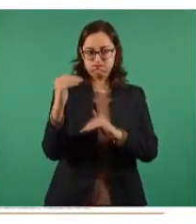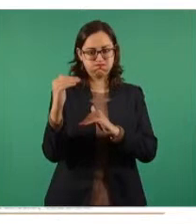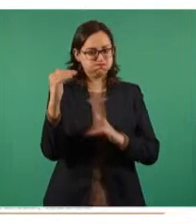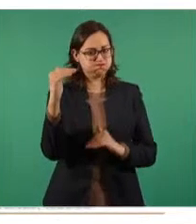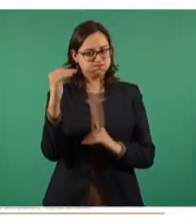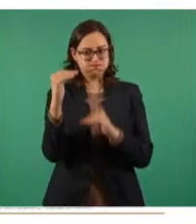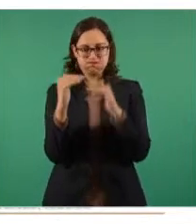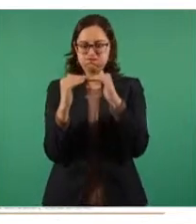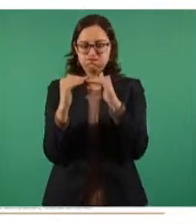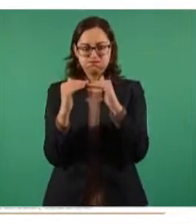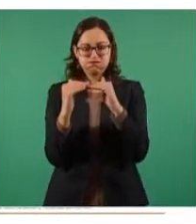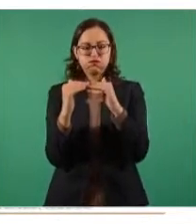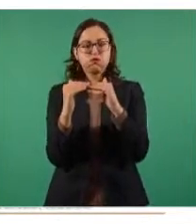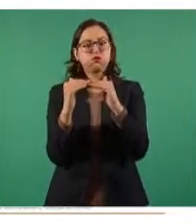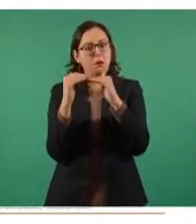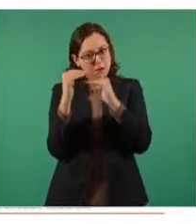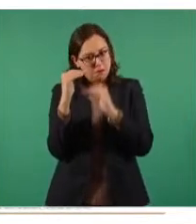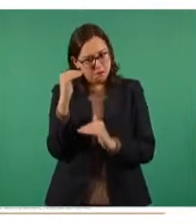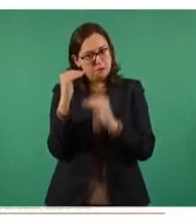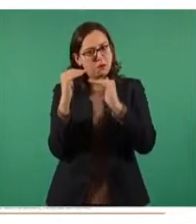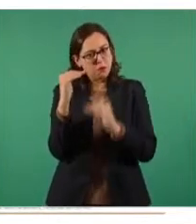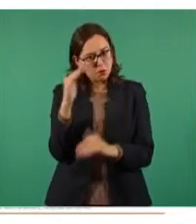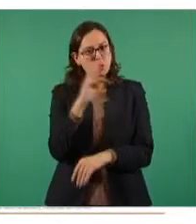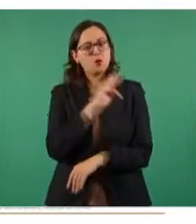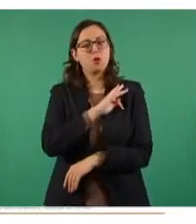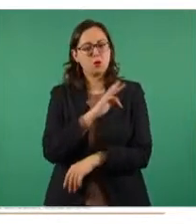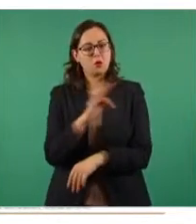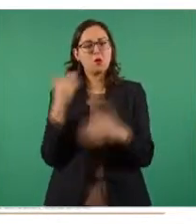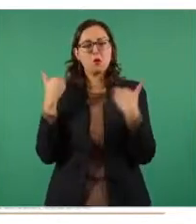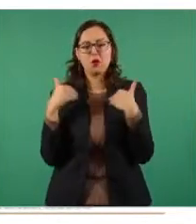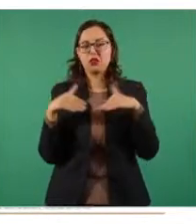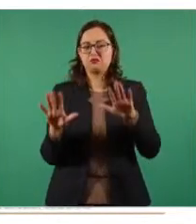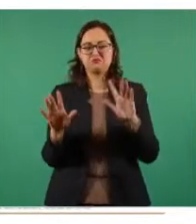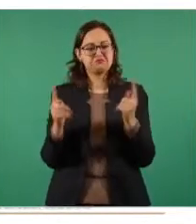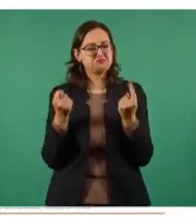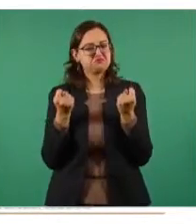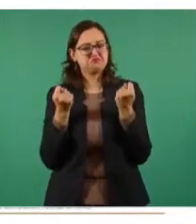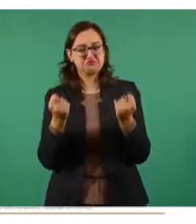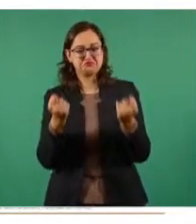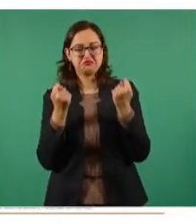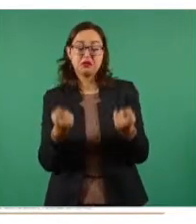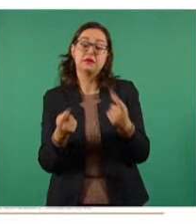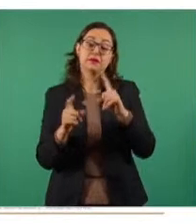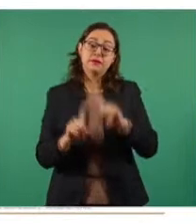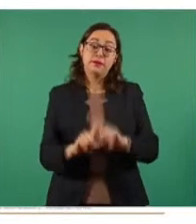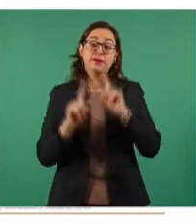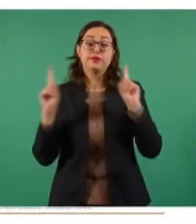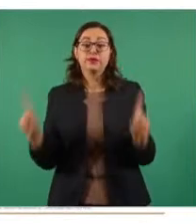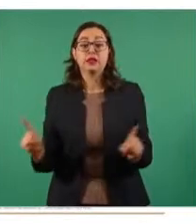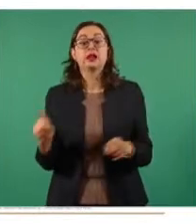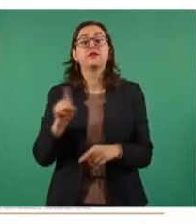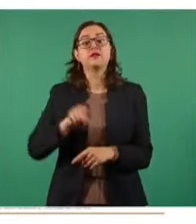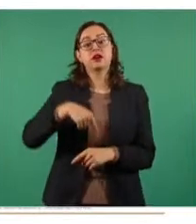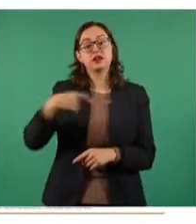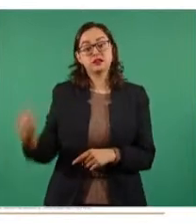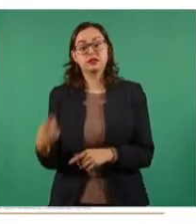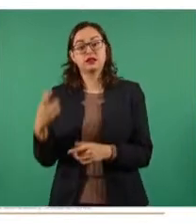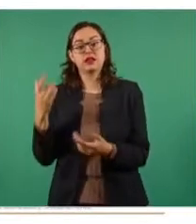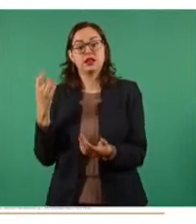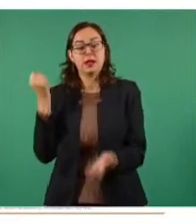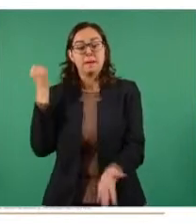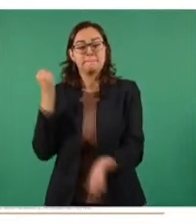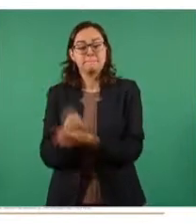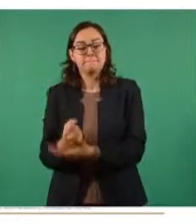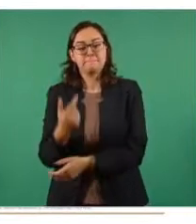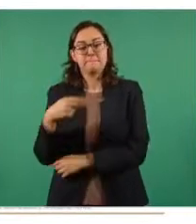pudiendo dar más económico y beneficiar a los consumidores como lo está haciendo gas express nieto en